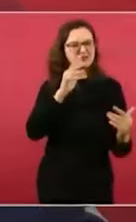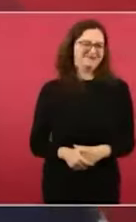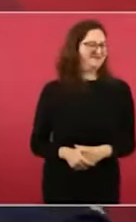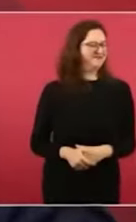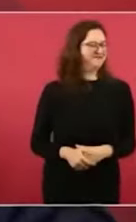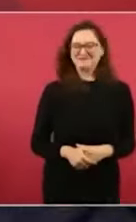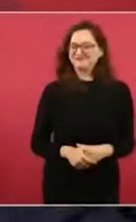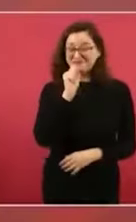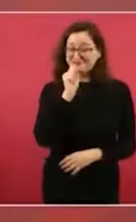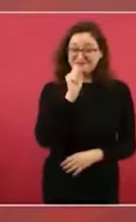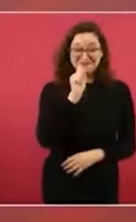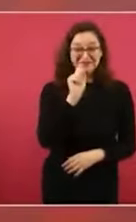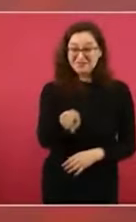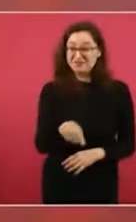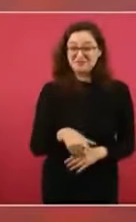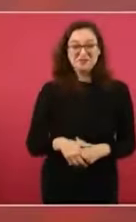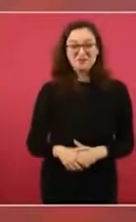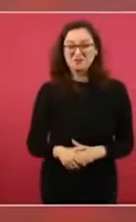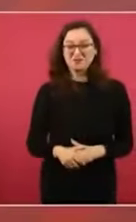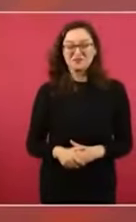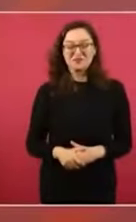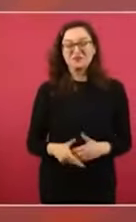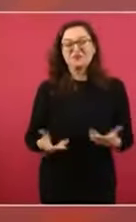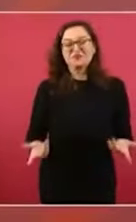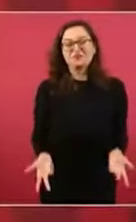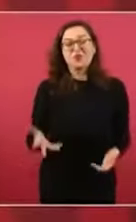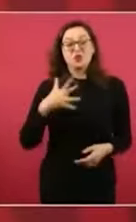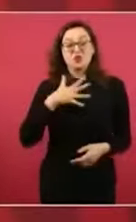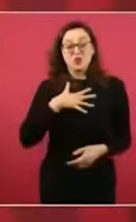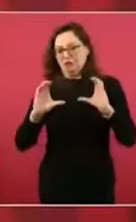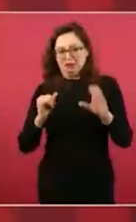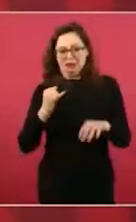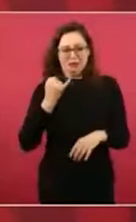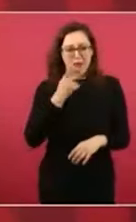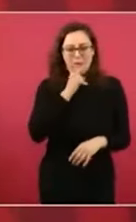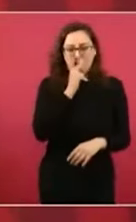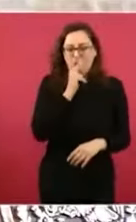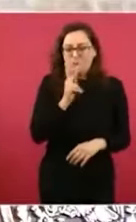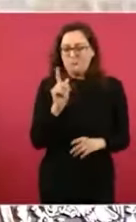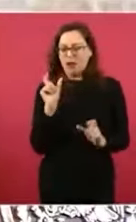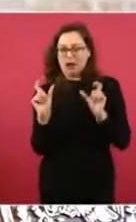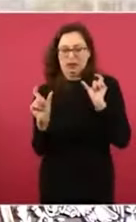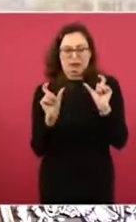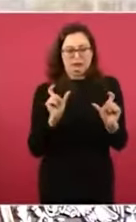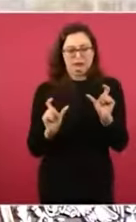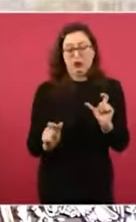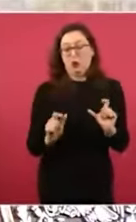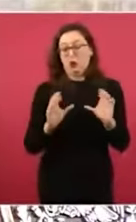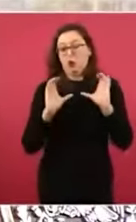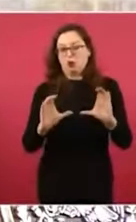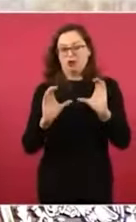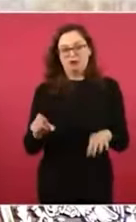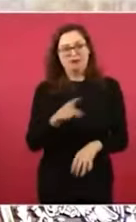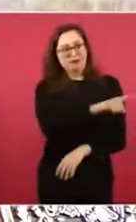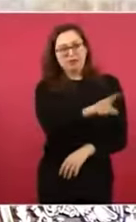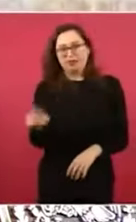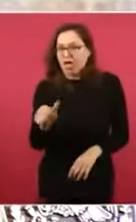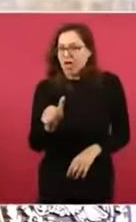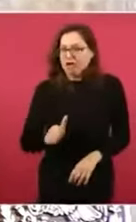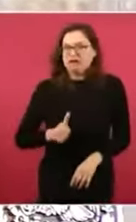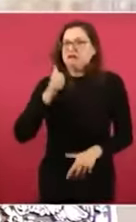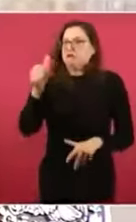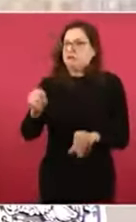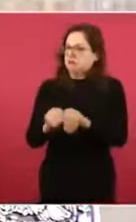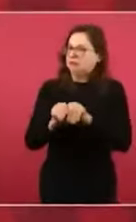No, no es eso. Tengo que cuidar mi lenguaje, disculpen, porque son asuntos muy delicados. Nosotros le tenemos mucho